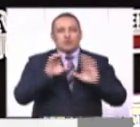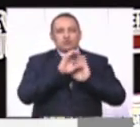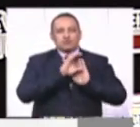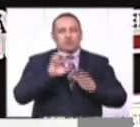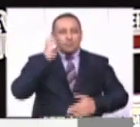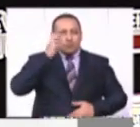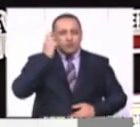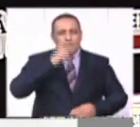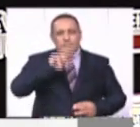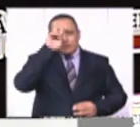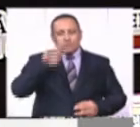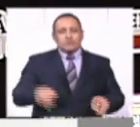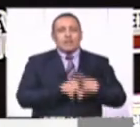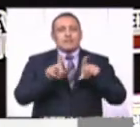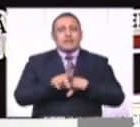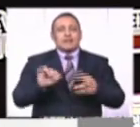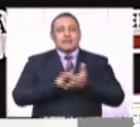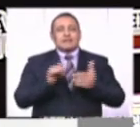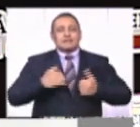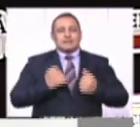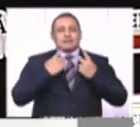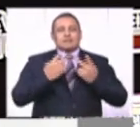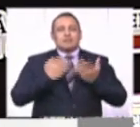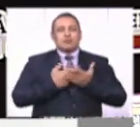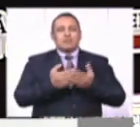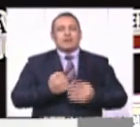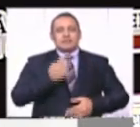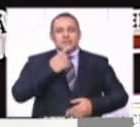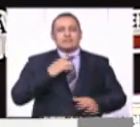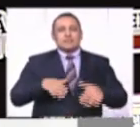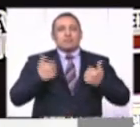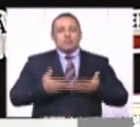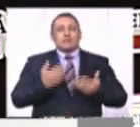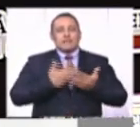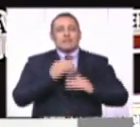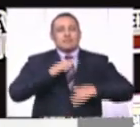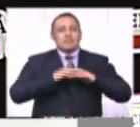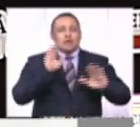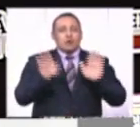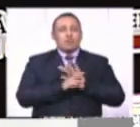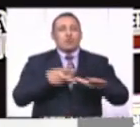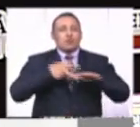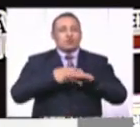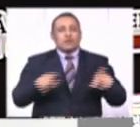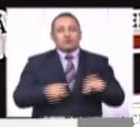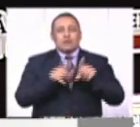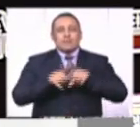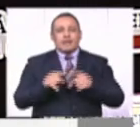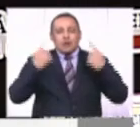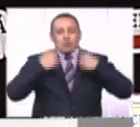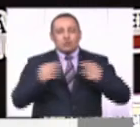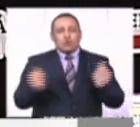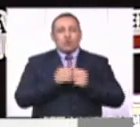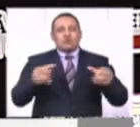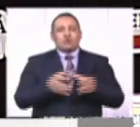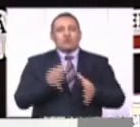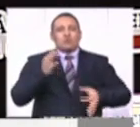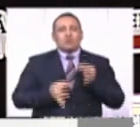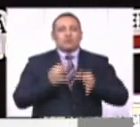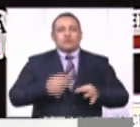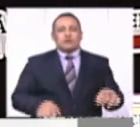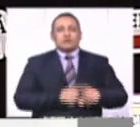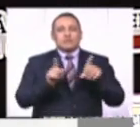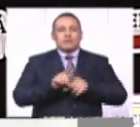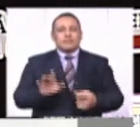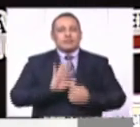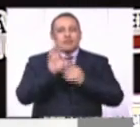política del Perú y Asimismo Determine si estas pueden ser limitadas o restringidas discrecionalmente por el poder judicial a través de la